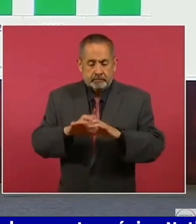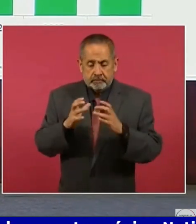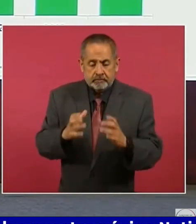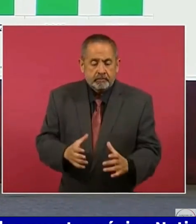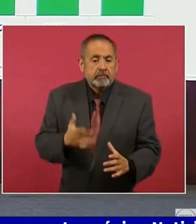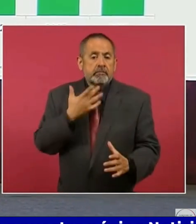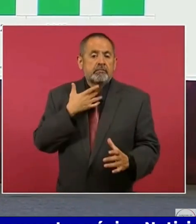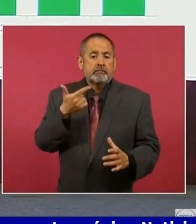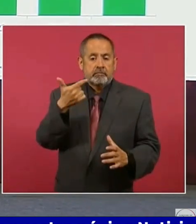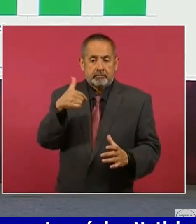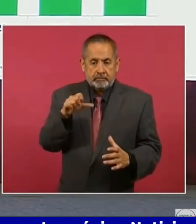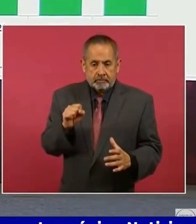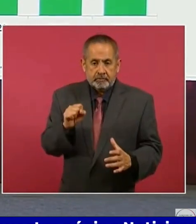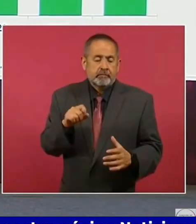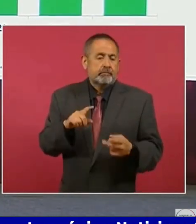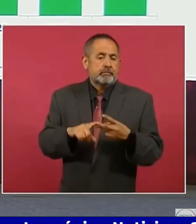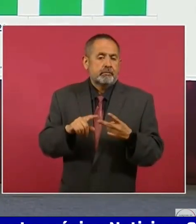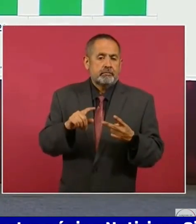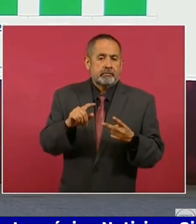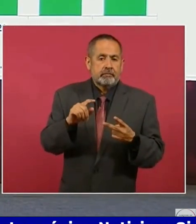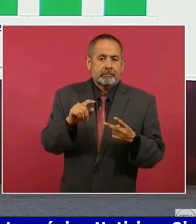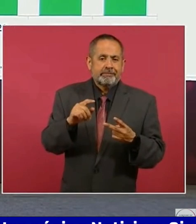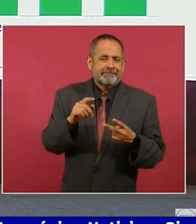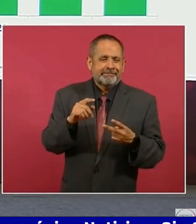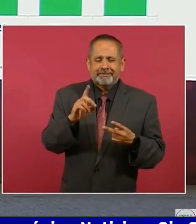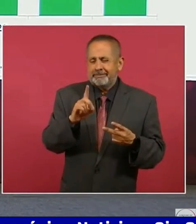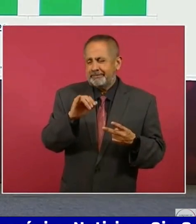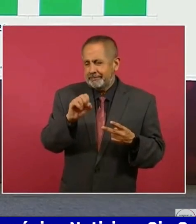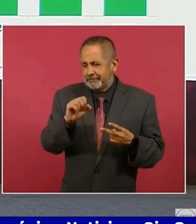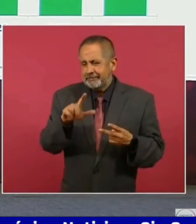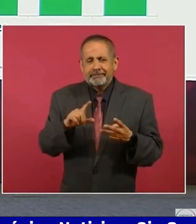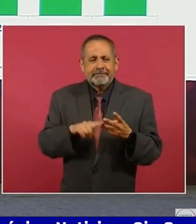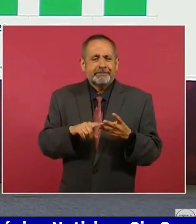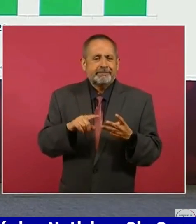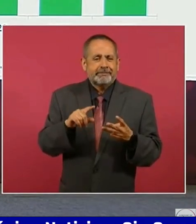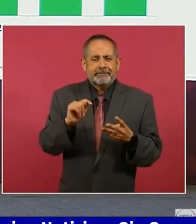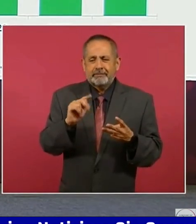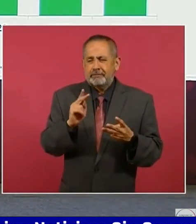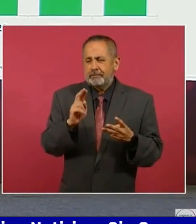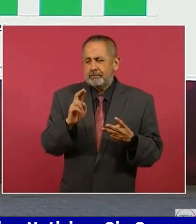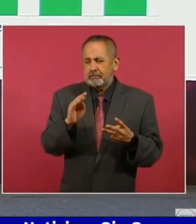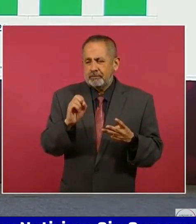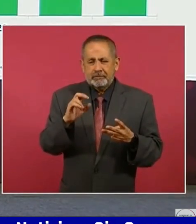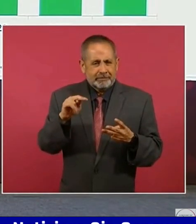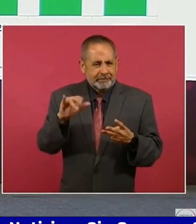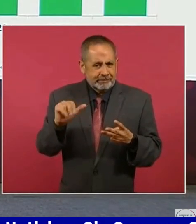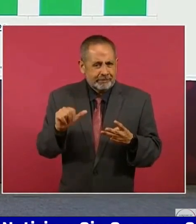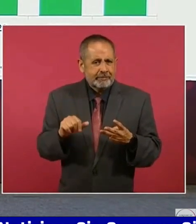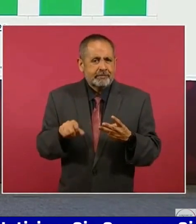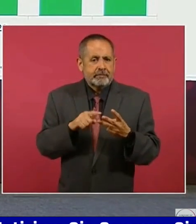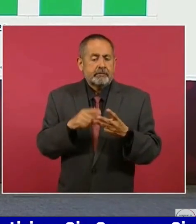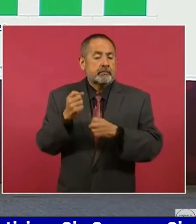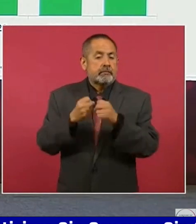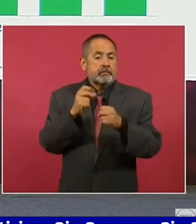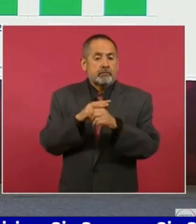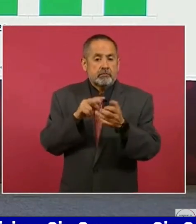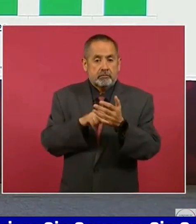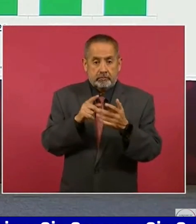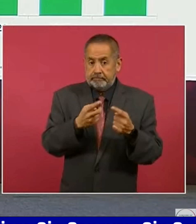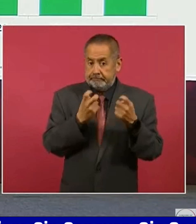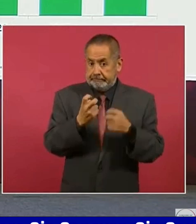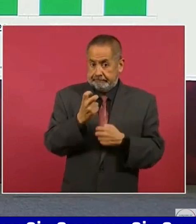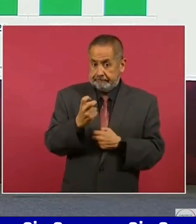de gasolinas, diésel, turbocina, que se importaban en el 2018. Así